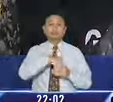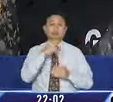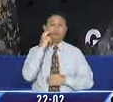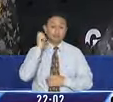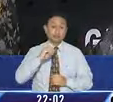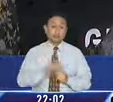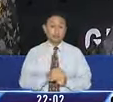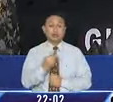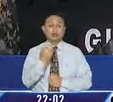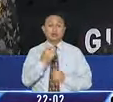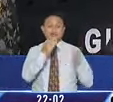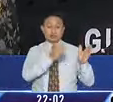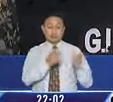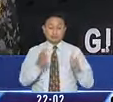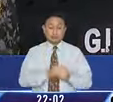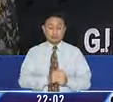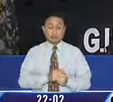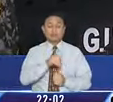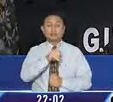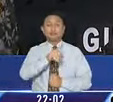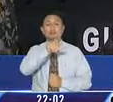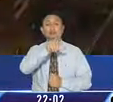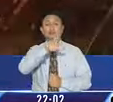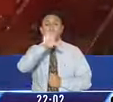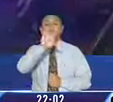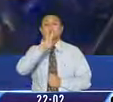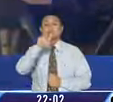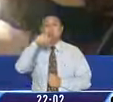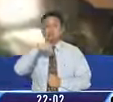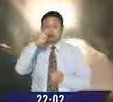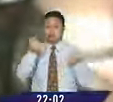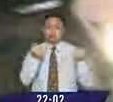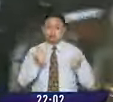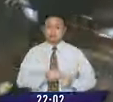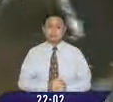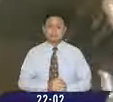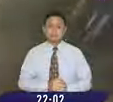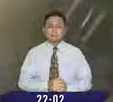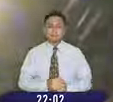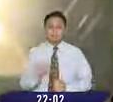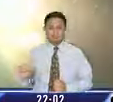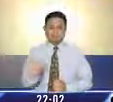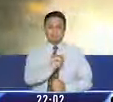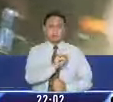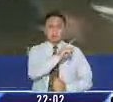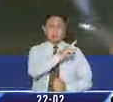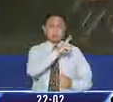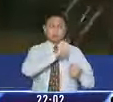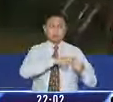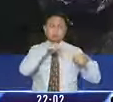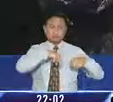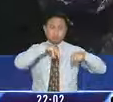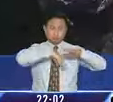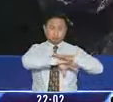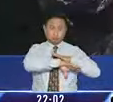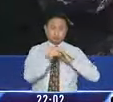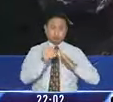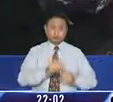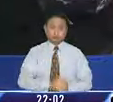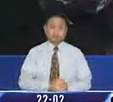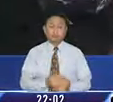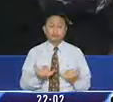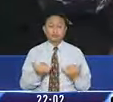12 pabellones de los 1.392 PPLs que se encuentran al interior. Requisas también se han ejecutado en este centro penitenciario. Actualmente